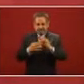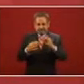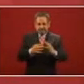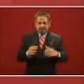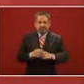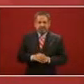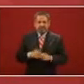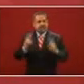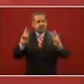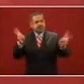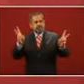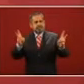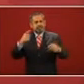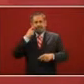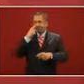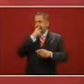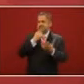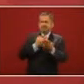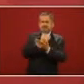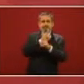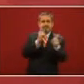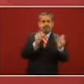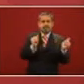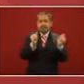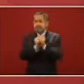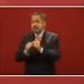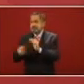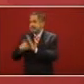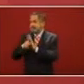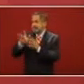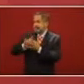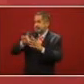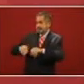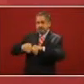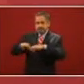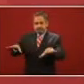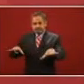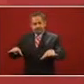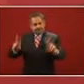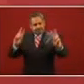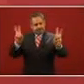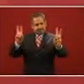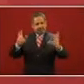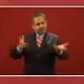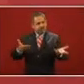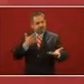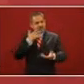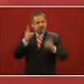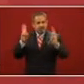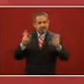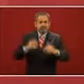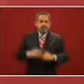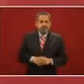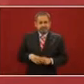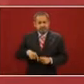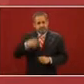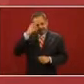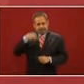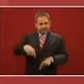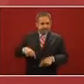La democracia y los medios de comunicación. Es buen tema en